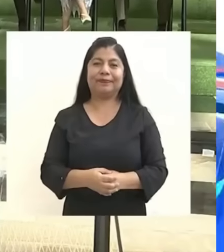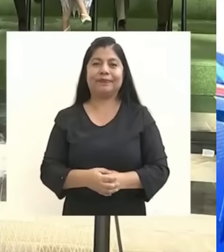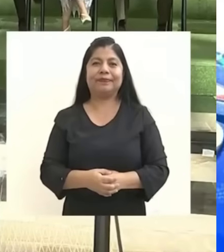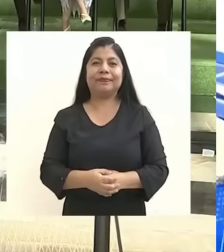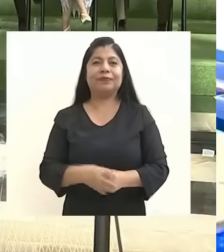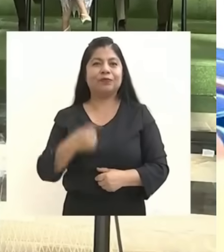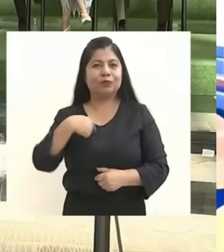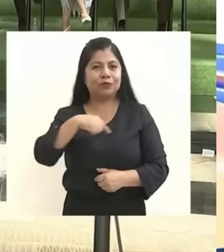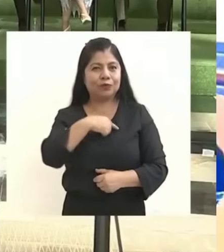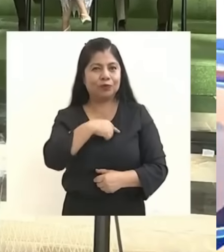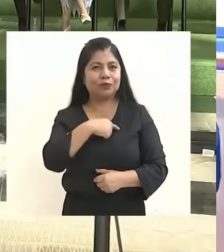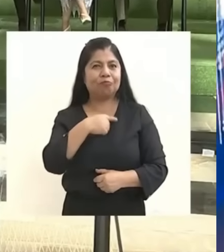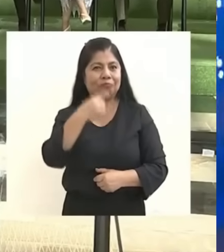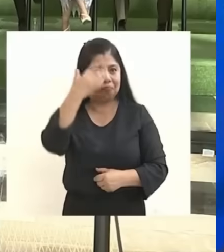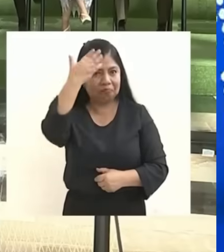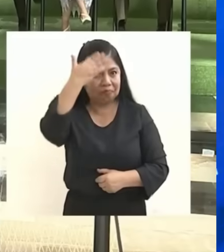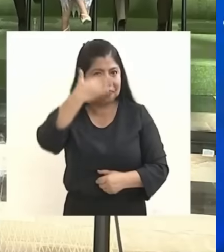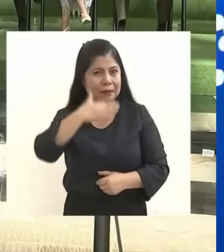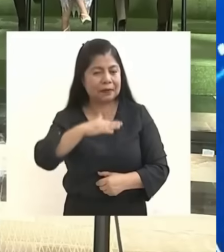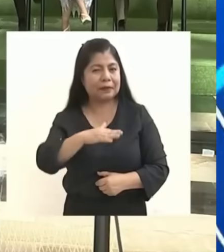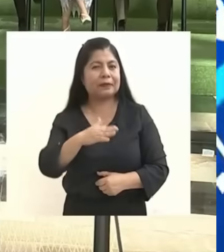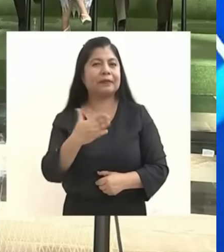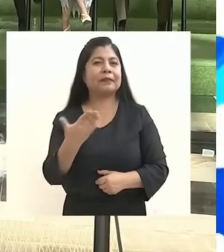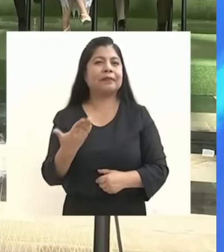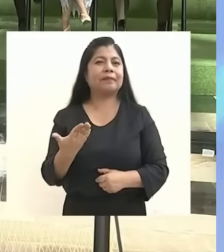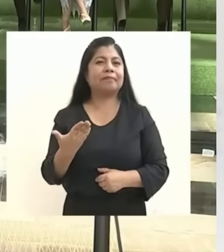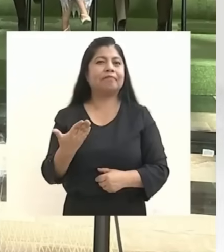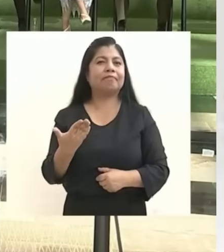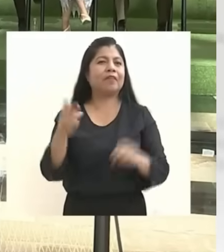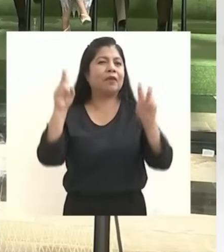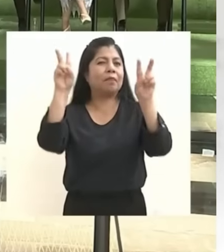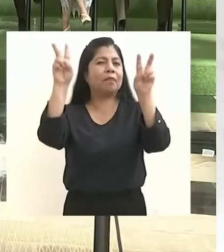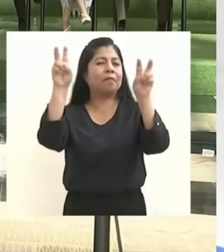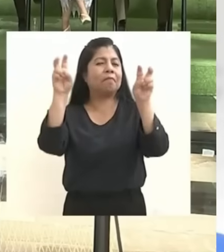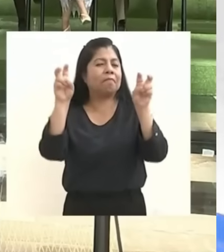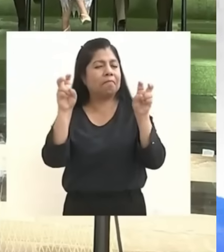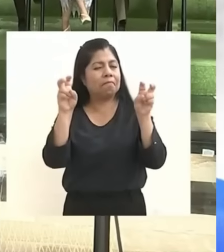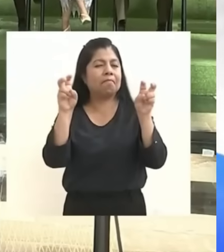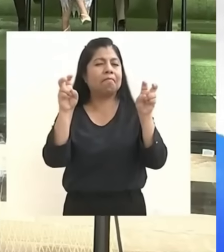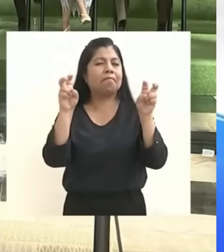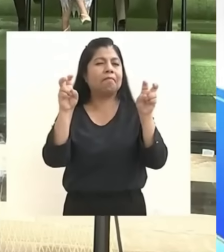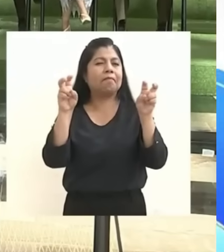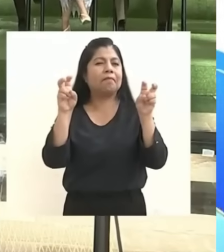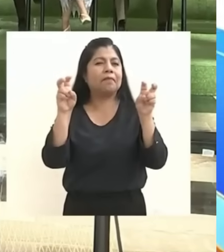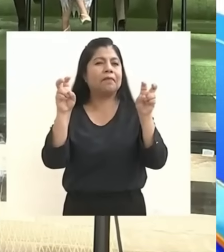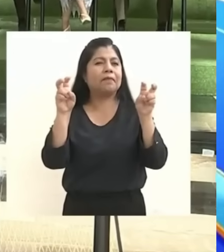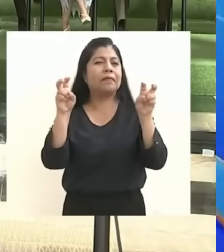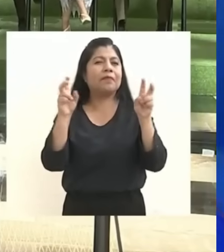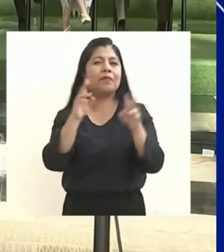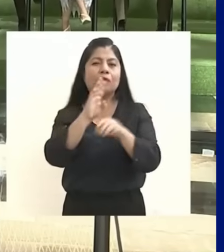frase de que por el bien de todos, primero los pobres.